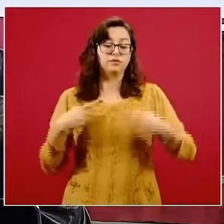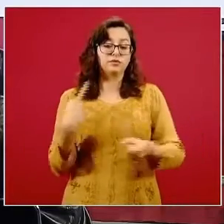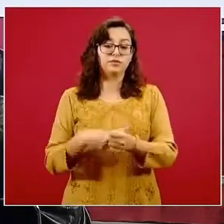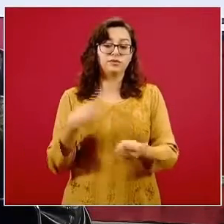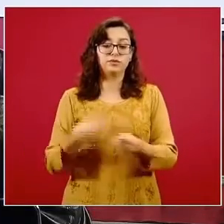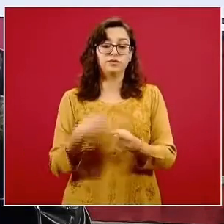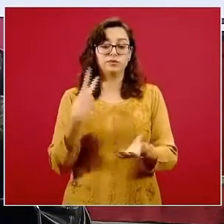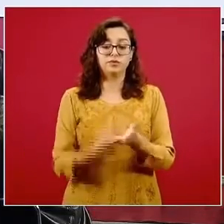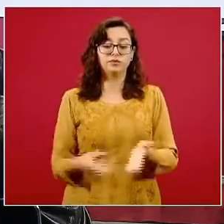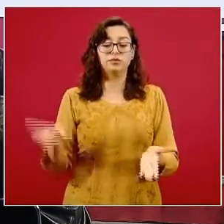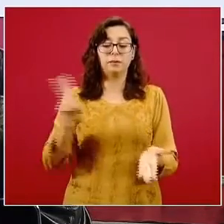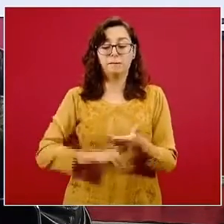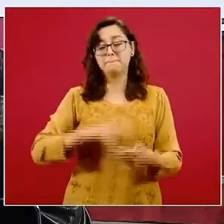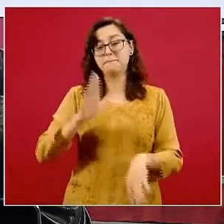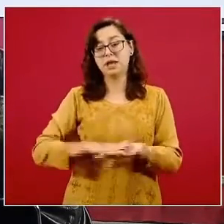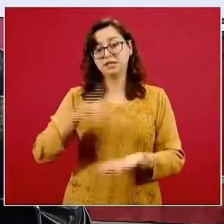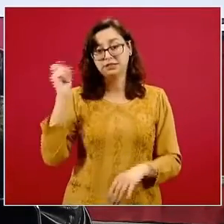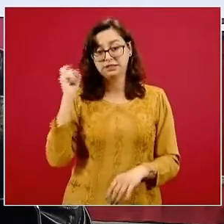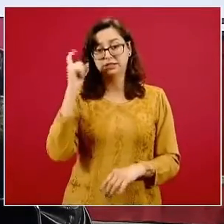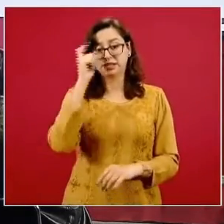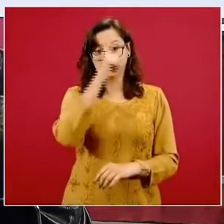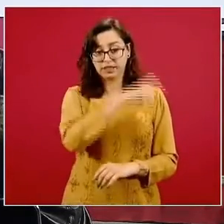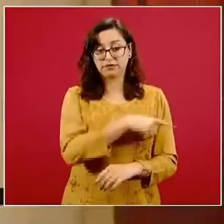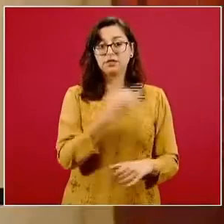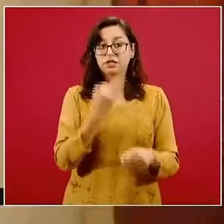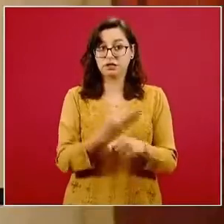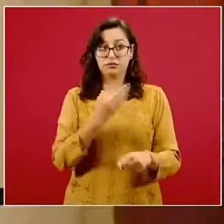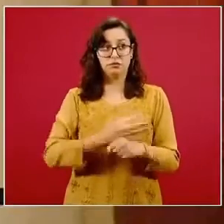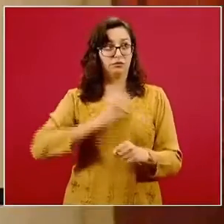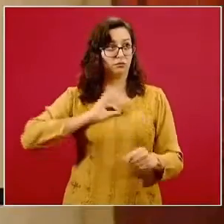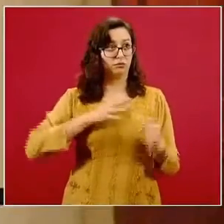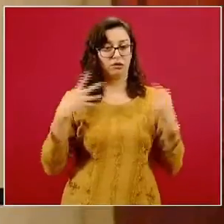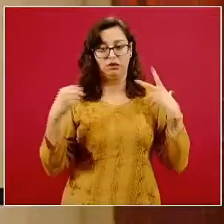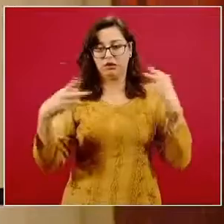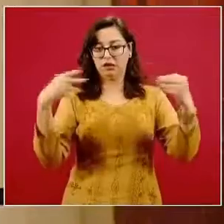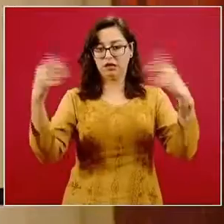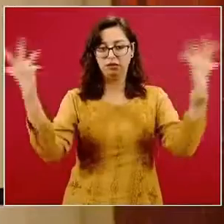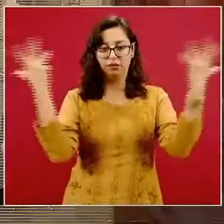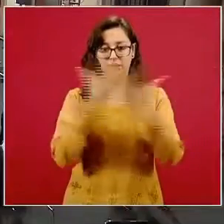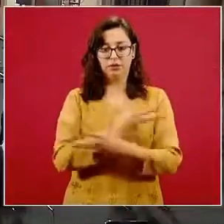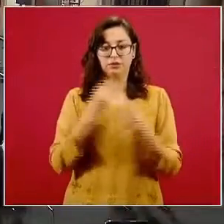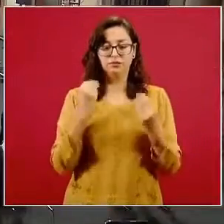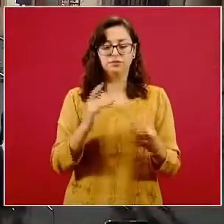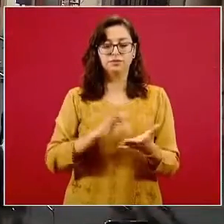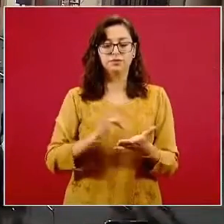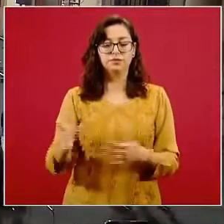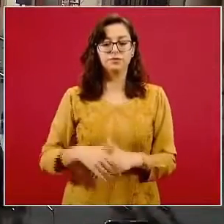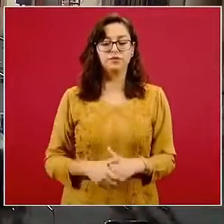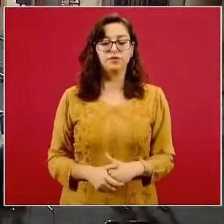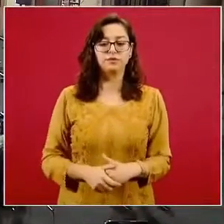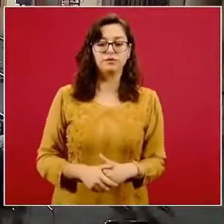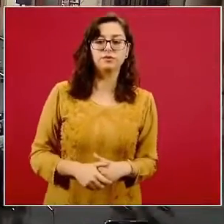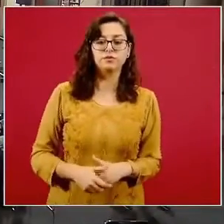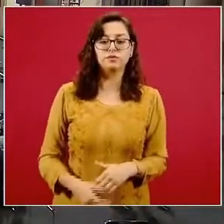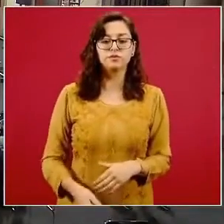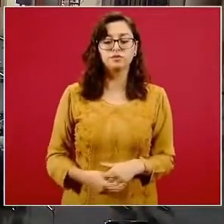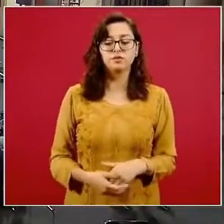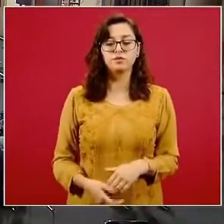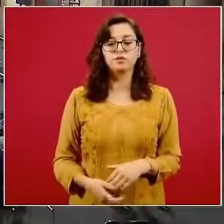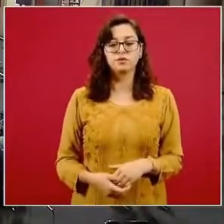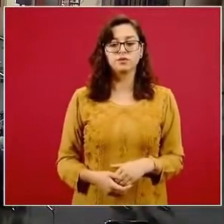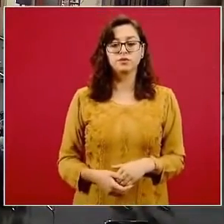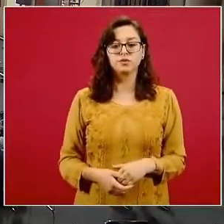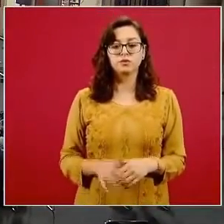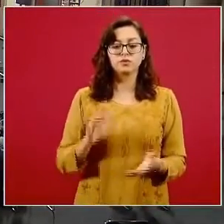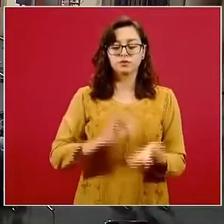mayor, diría yo, frente a esta pandemia en nuestro país. Muchas gracias. Muchas gracias. Gracias, doctora